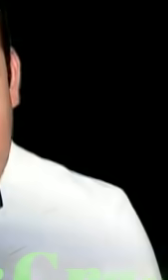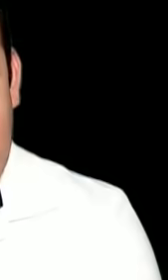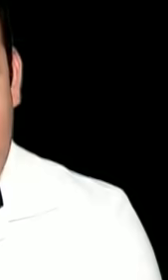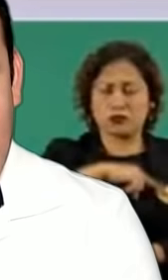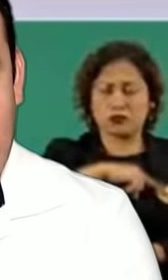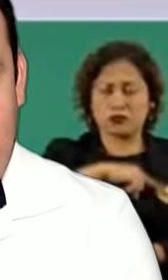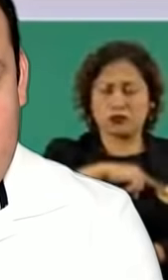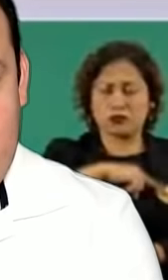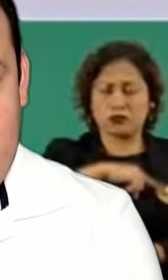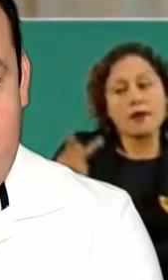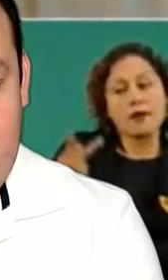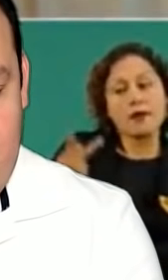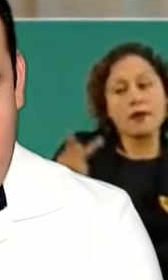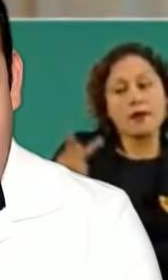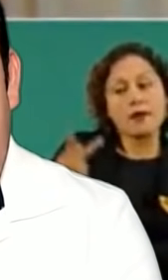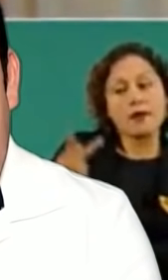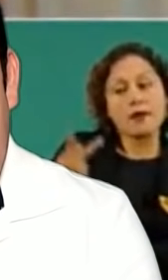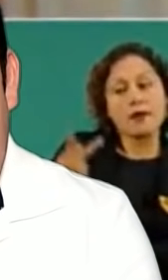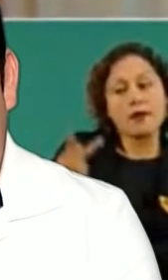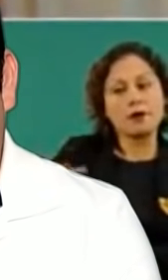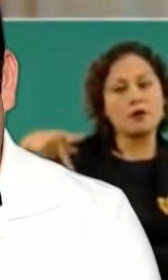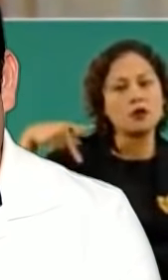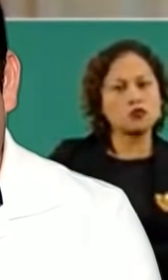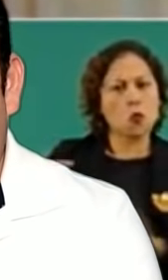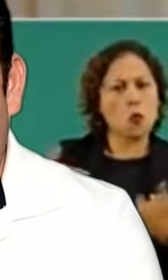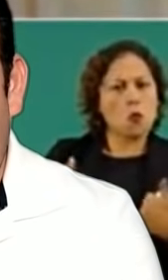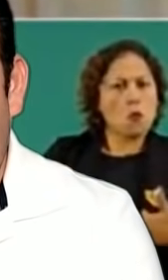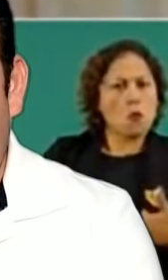el discurso del presidente López Obrador.